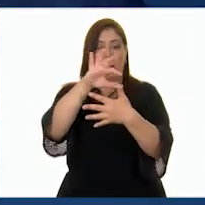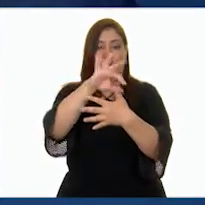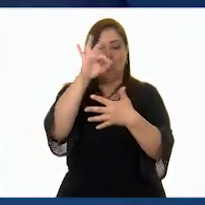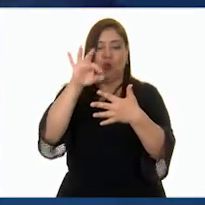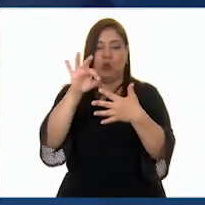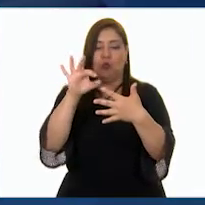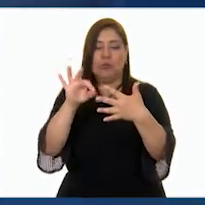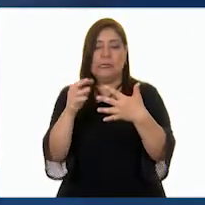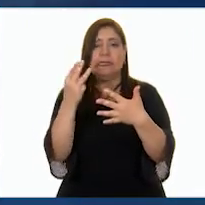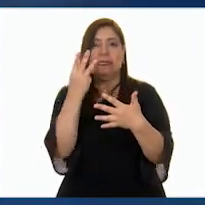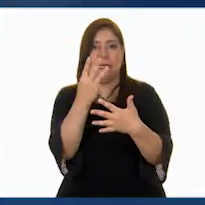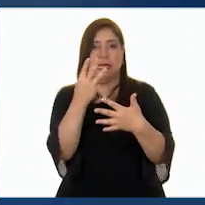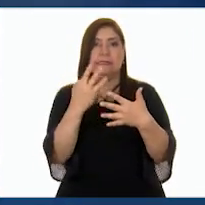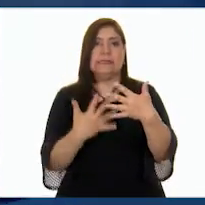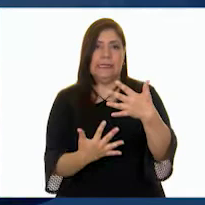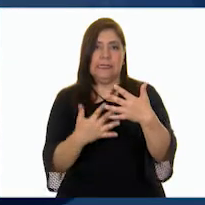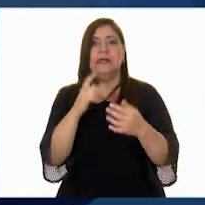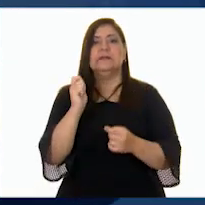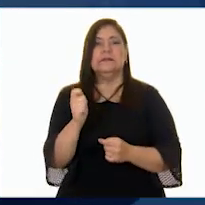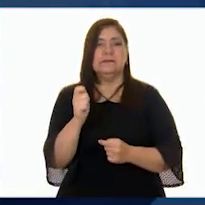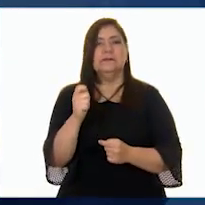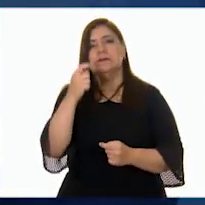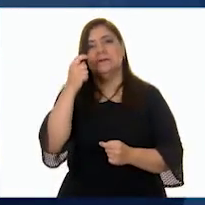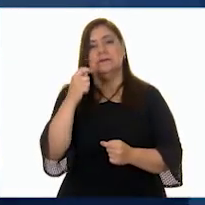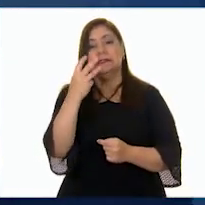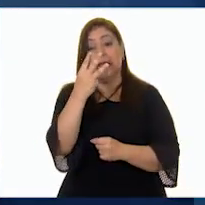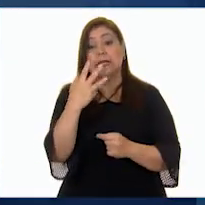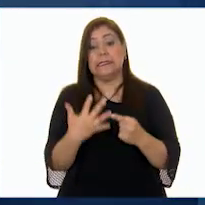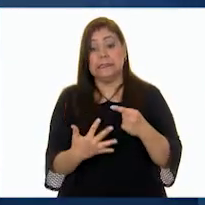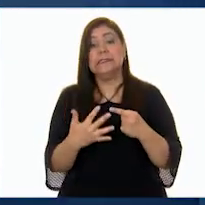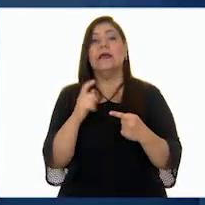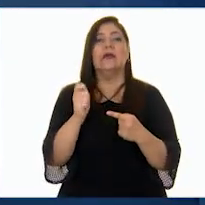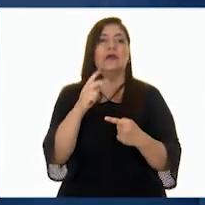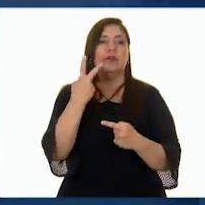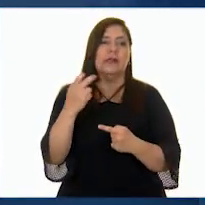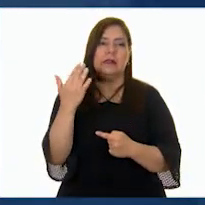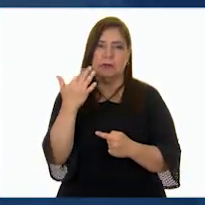3/5 partes de 256. Y el resultado es